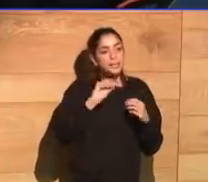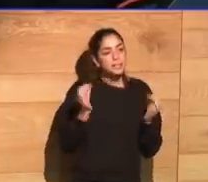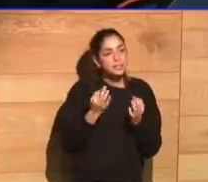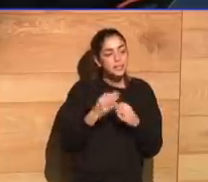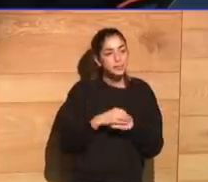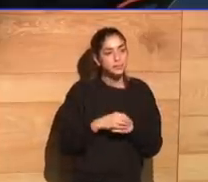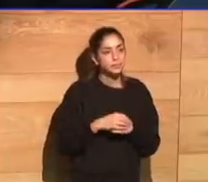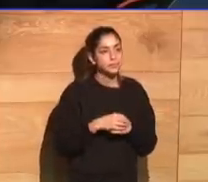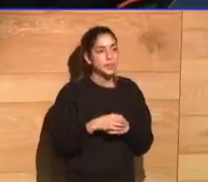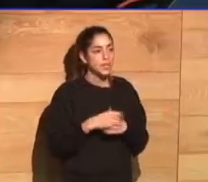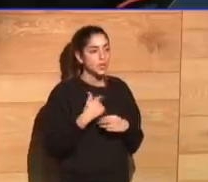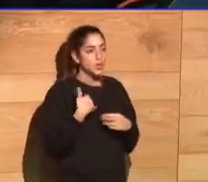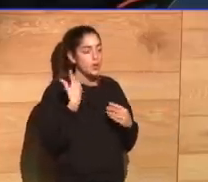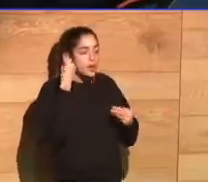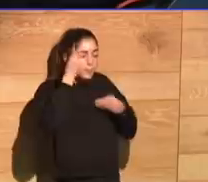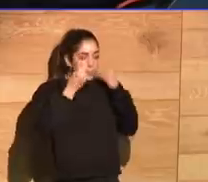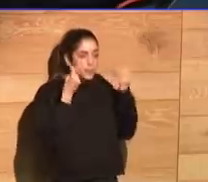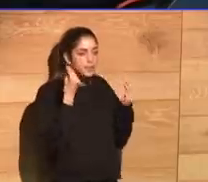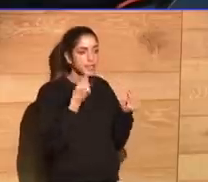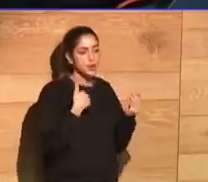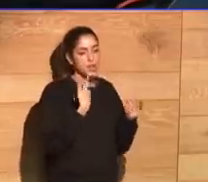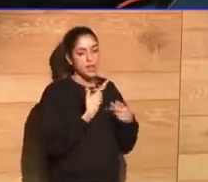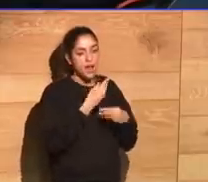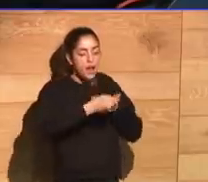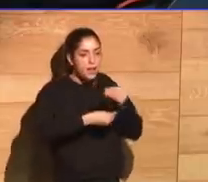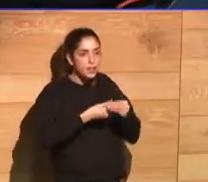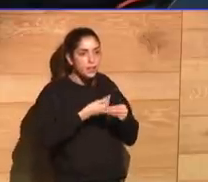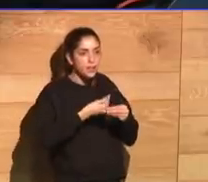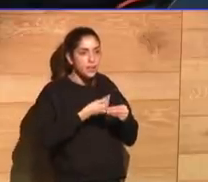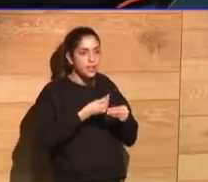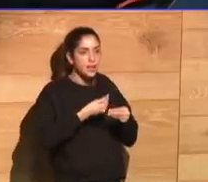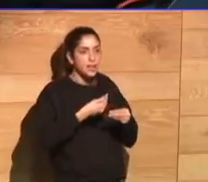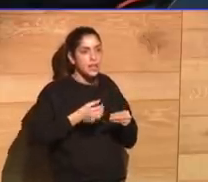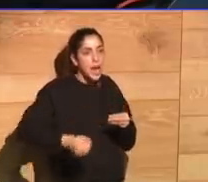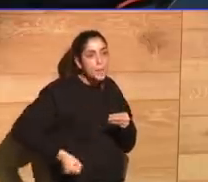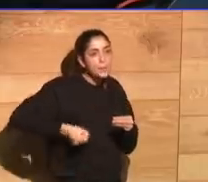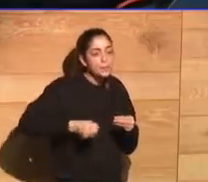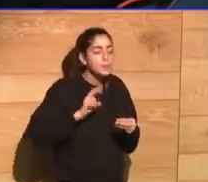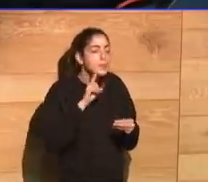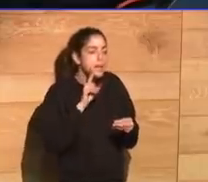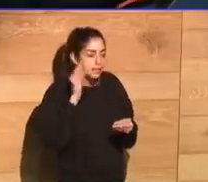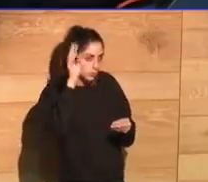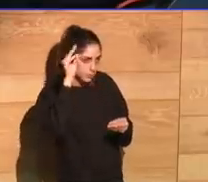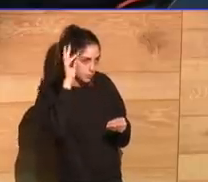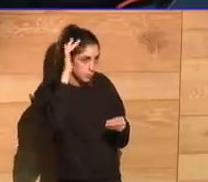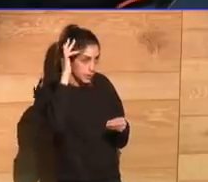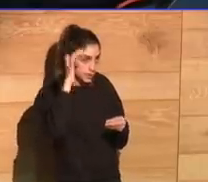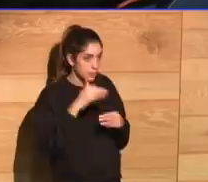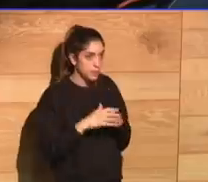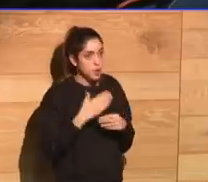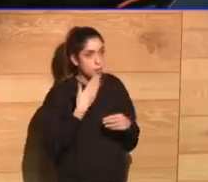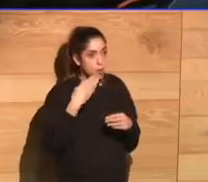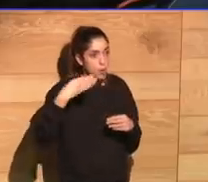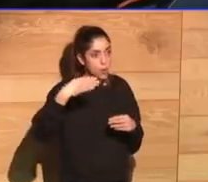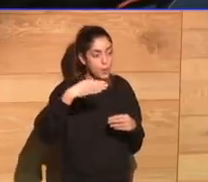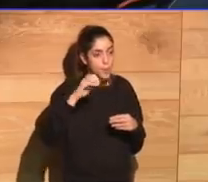viene. Mira, he pensado que podría hacerlo como... Venga, la maleta. Como un bagel. ¿Como un bagel?